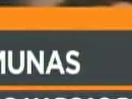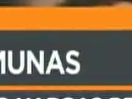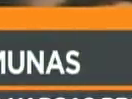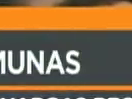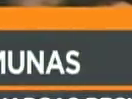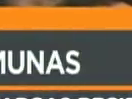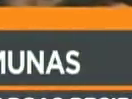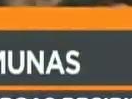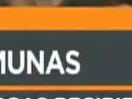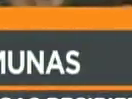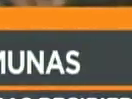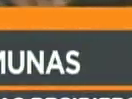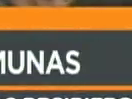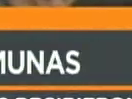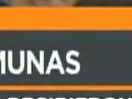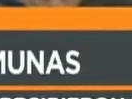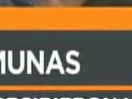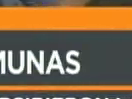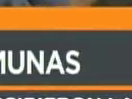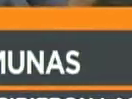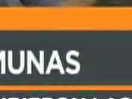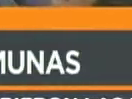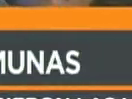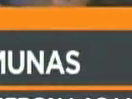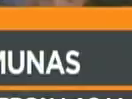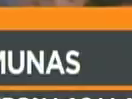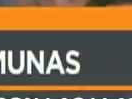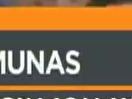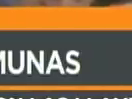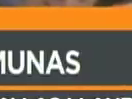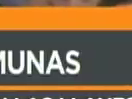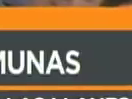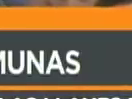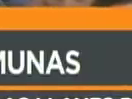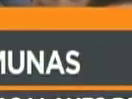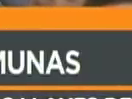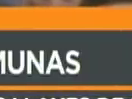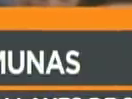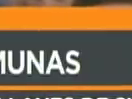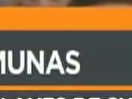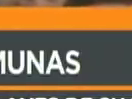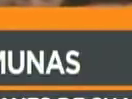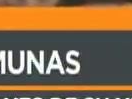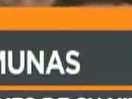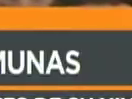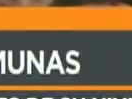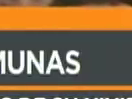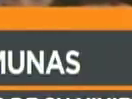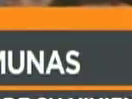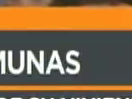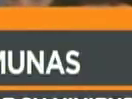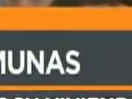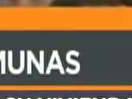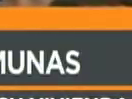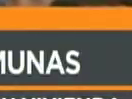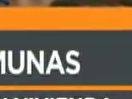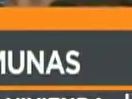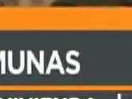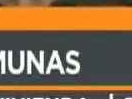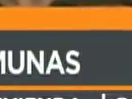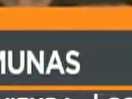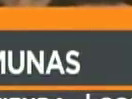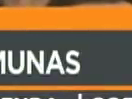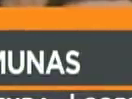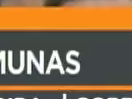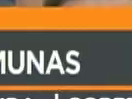24, tenemos los 25. Y pretendió el canciller de Paraguay, que era el presidente de la Asamblea General, pretendió